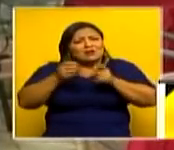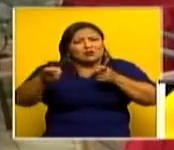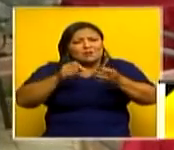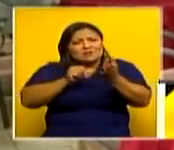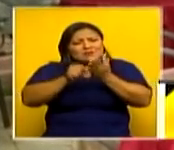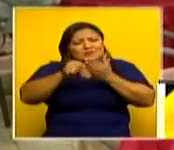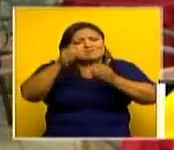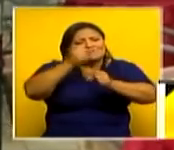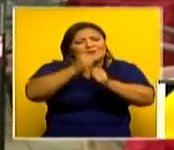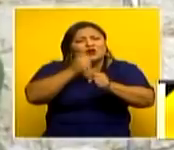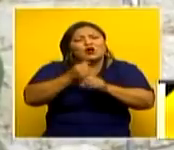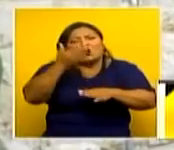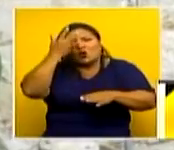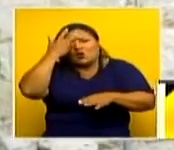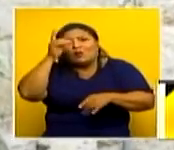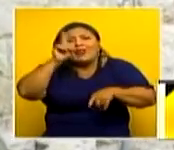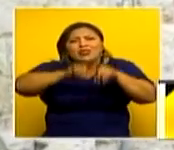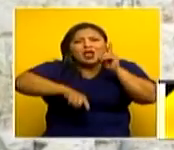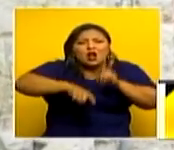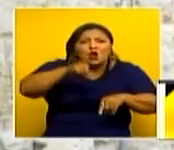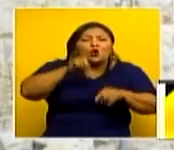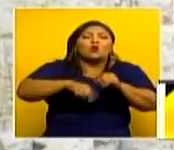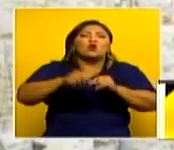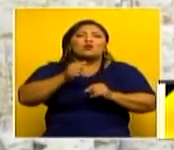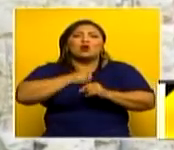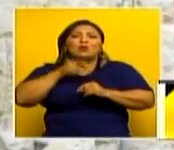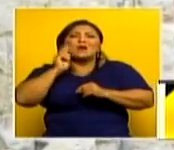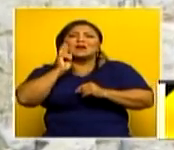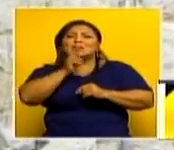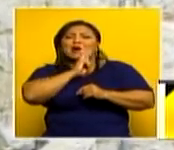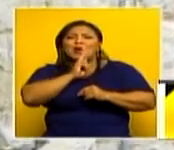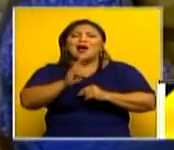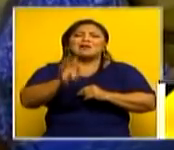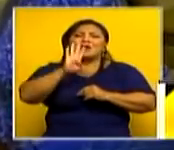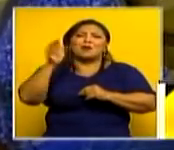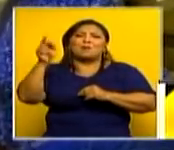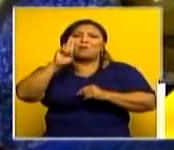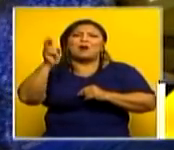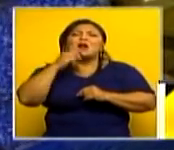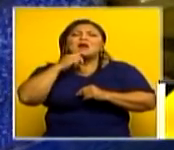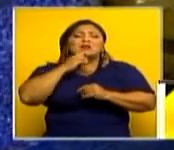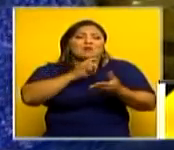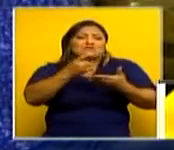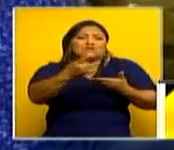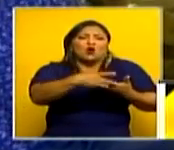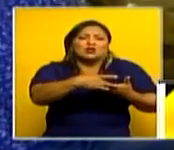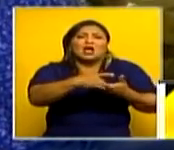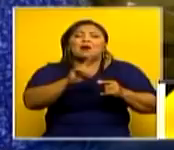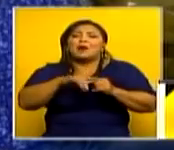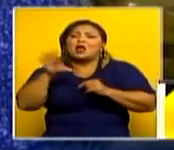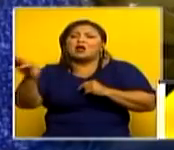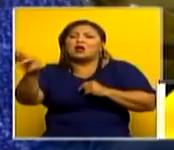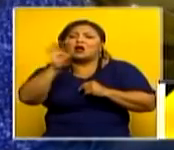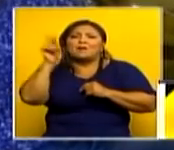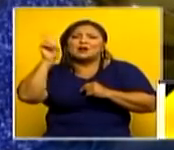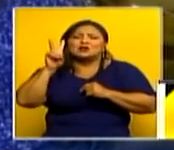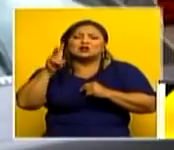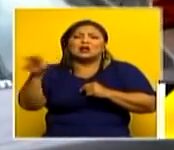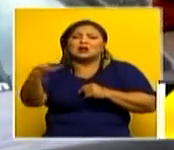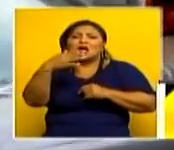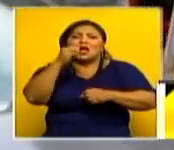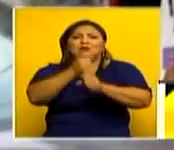que no haya abusos de algunos propietarios de restaurantes y bares que prefieren despedir a su personal para contratar a